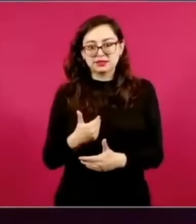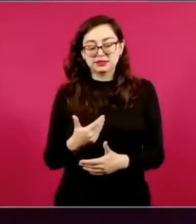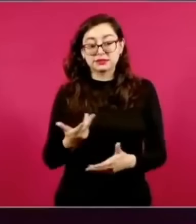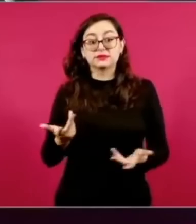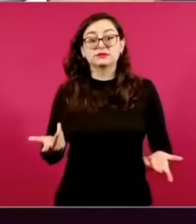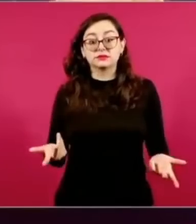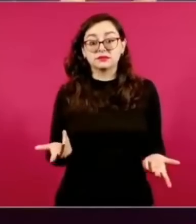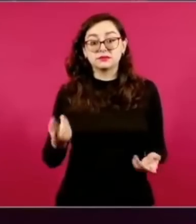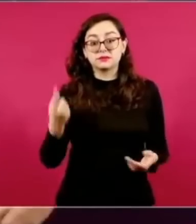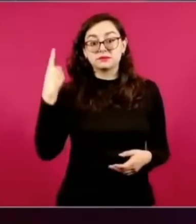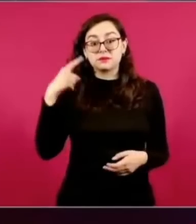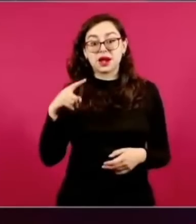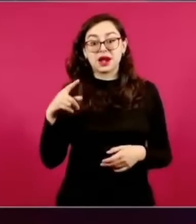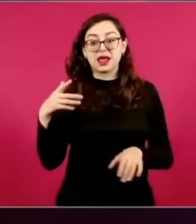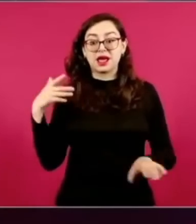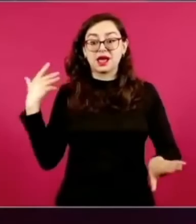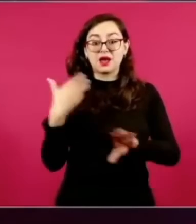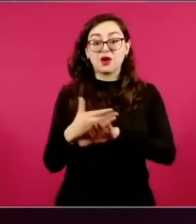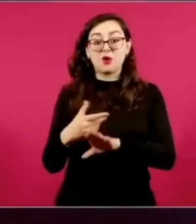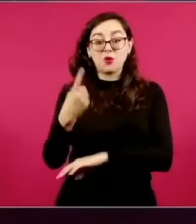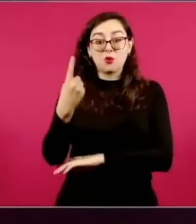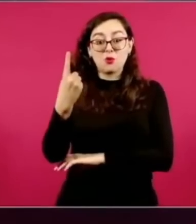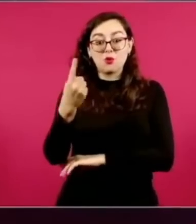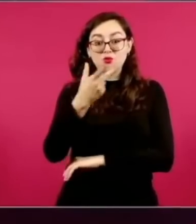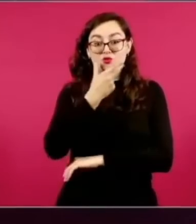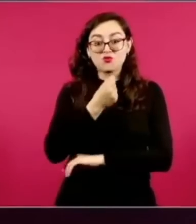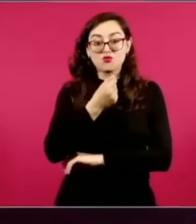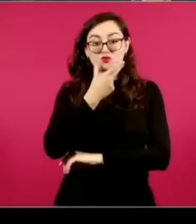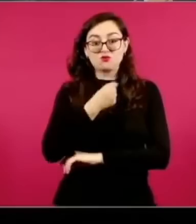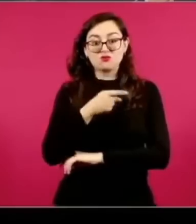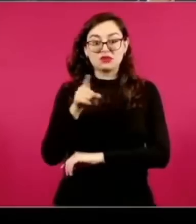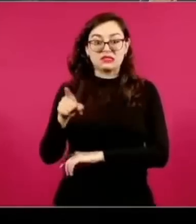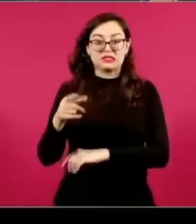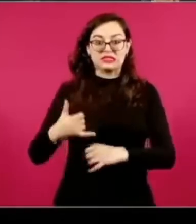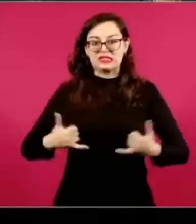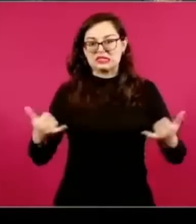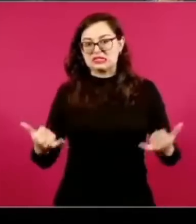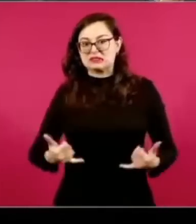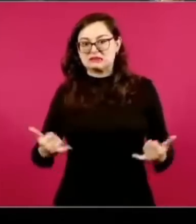Todo eso para combatir al filibustero,